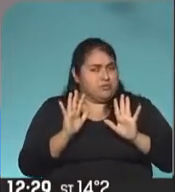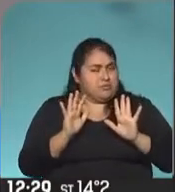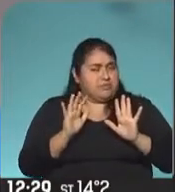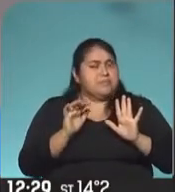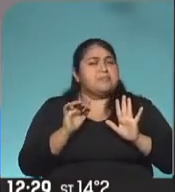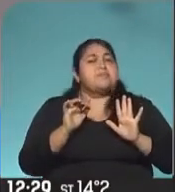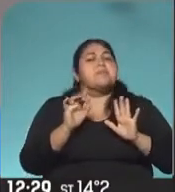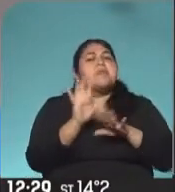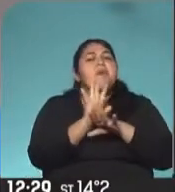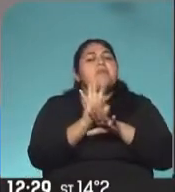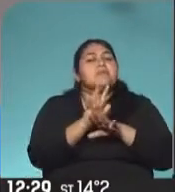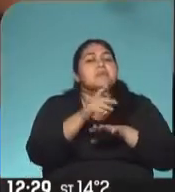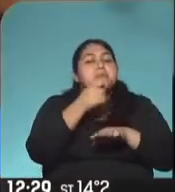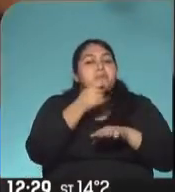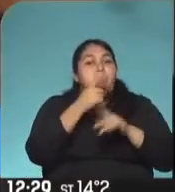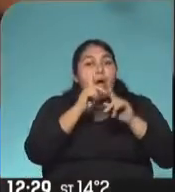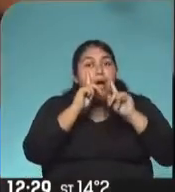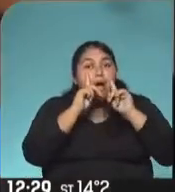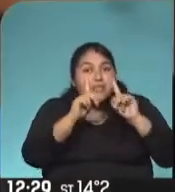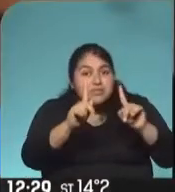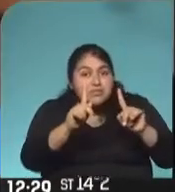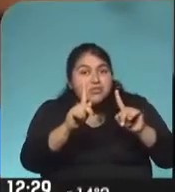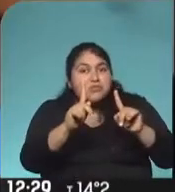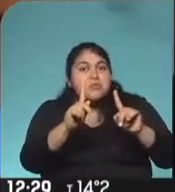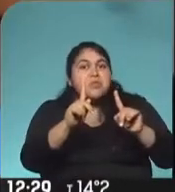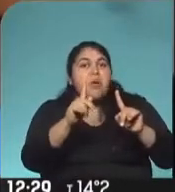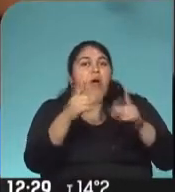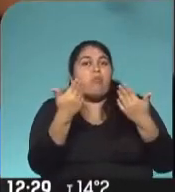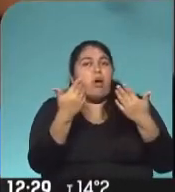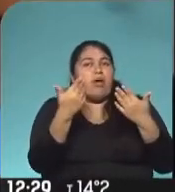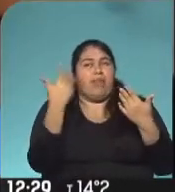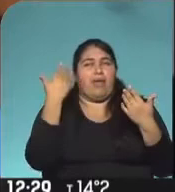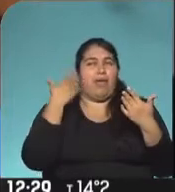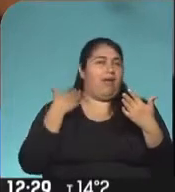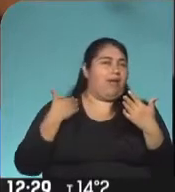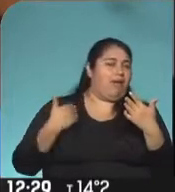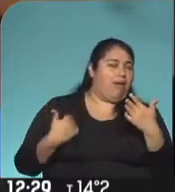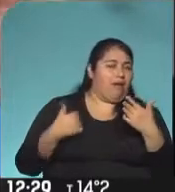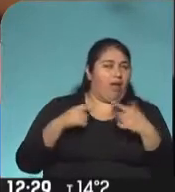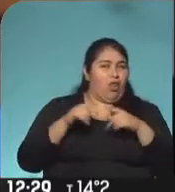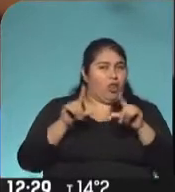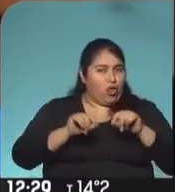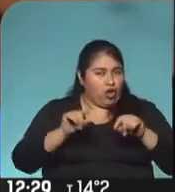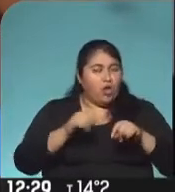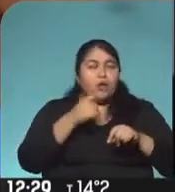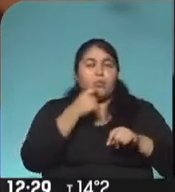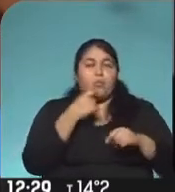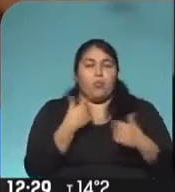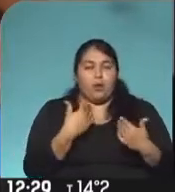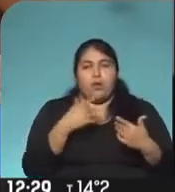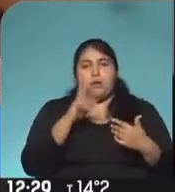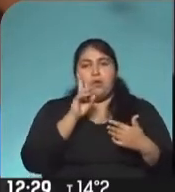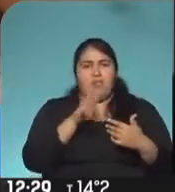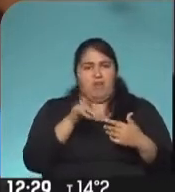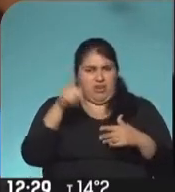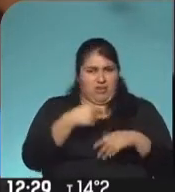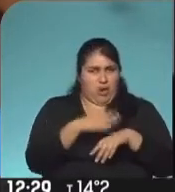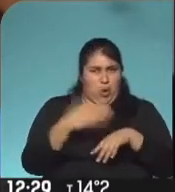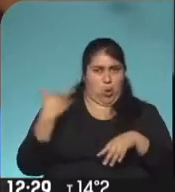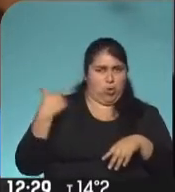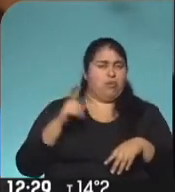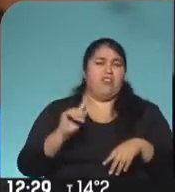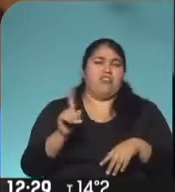o al revés y la tensión genera por ejemplo rectificaciones de la columna que a su vez uno cuando la observa no es la causa es con